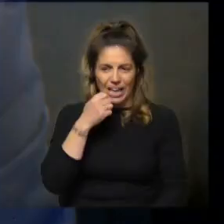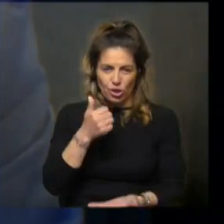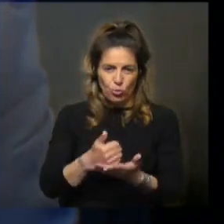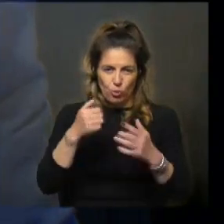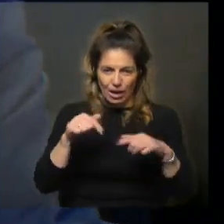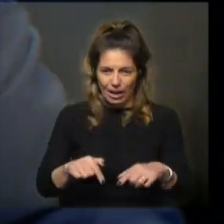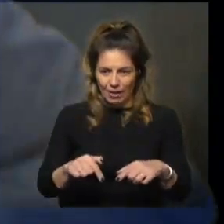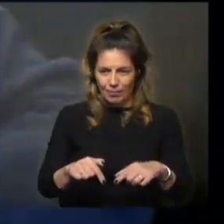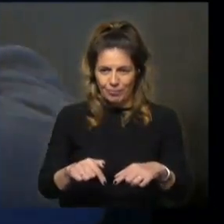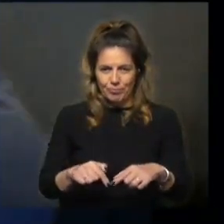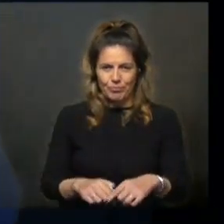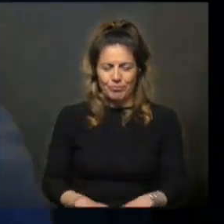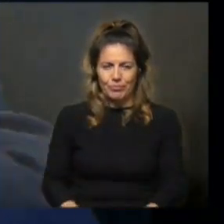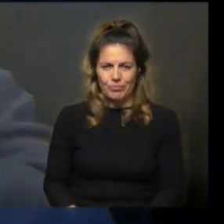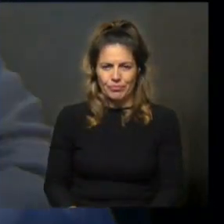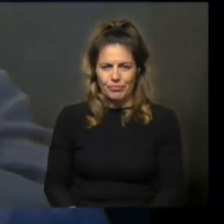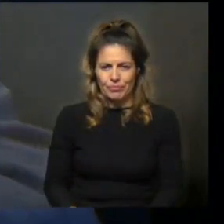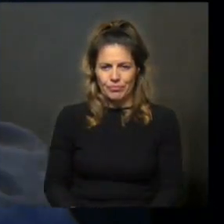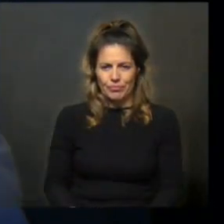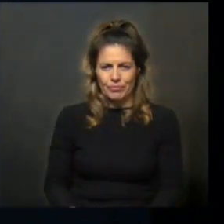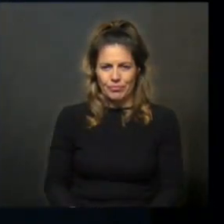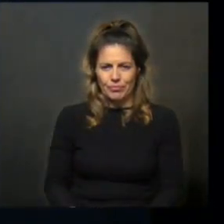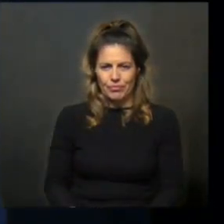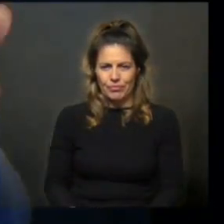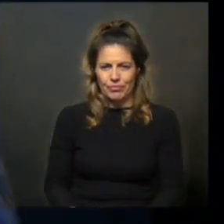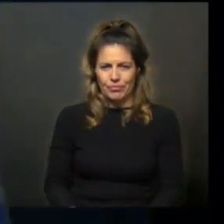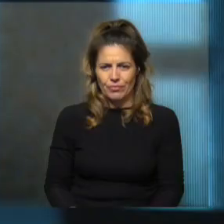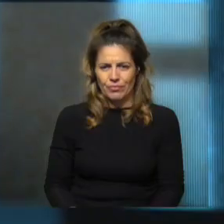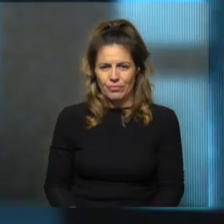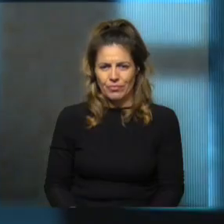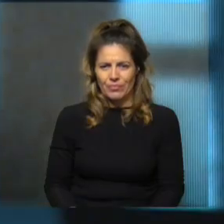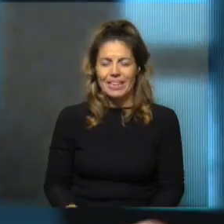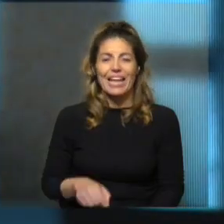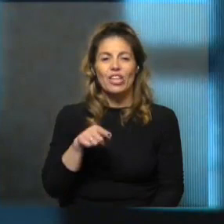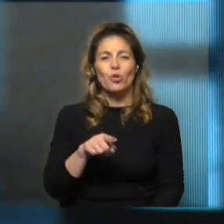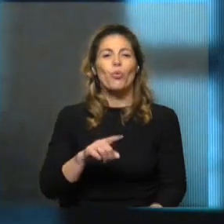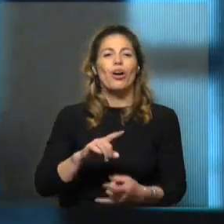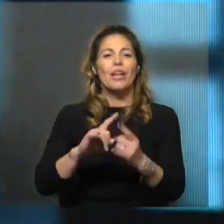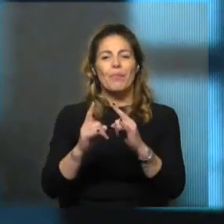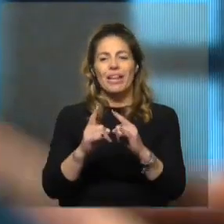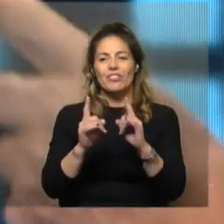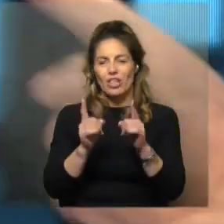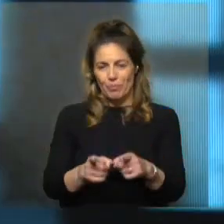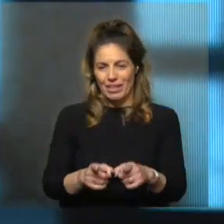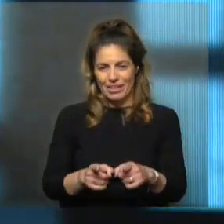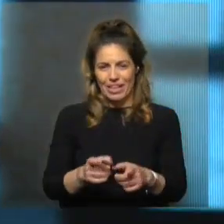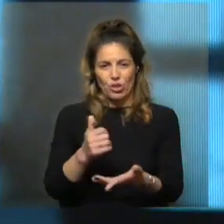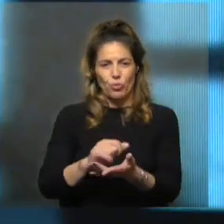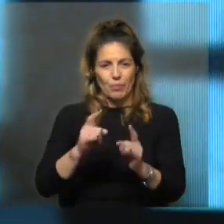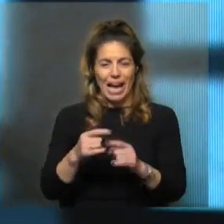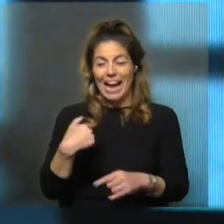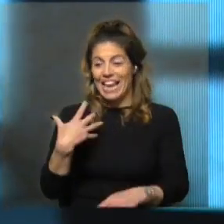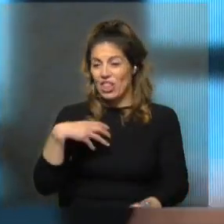este en el en el parano no en el parano ahí la descubrimos